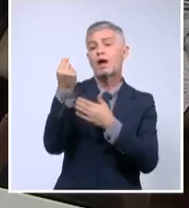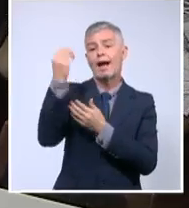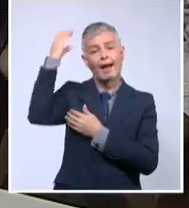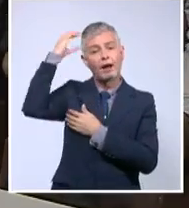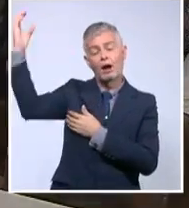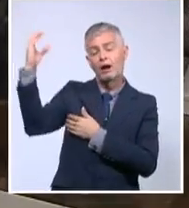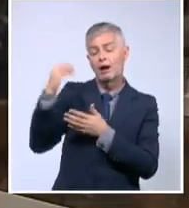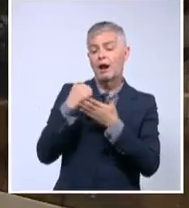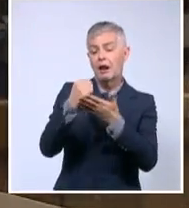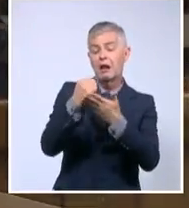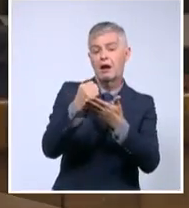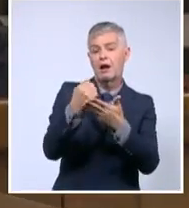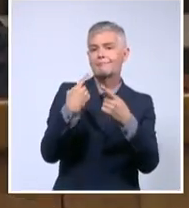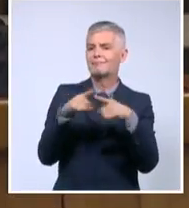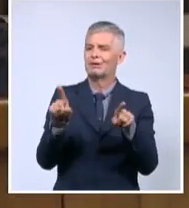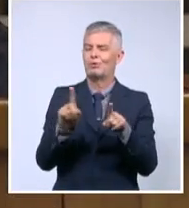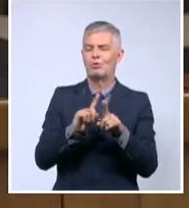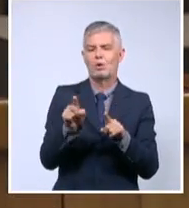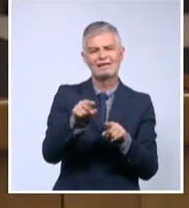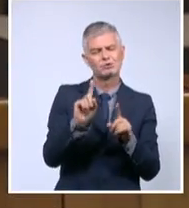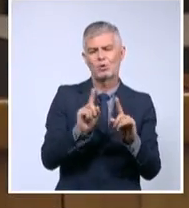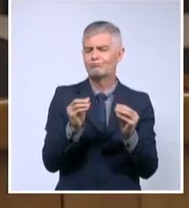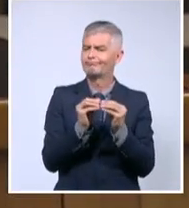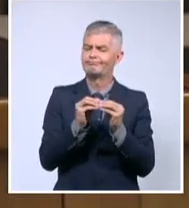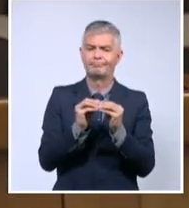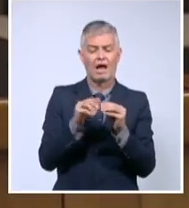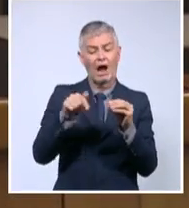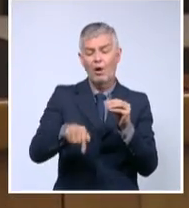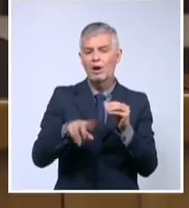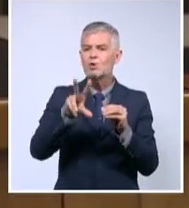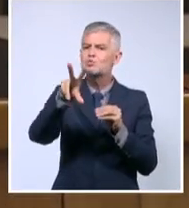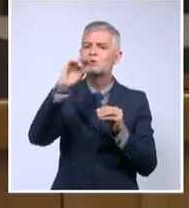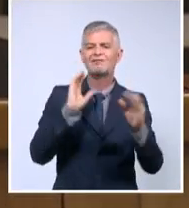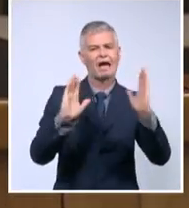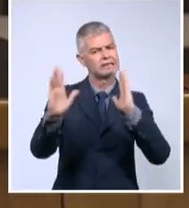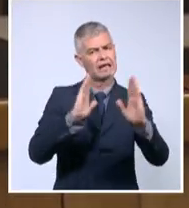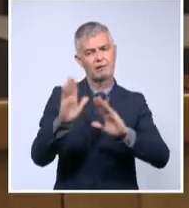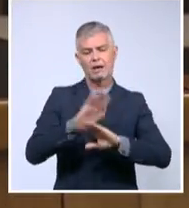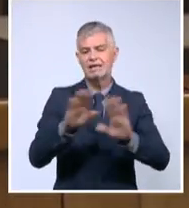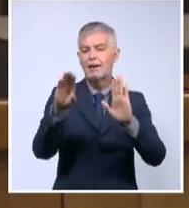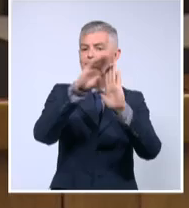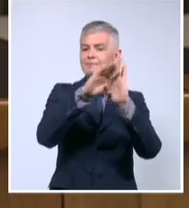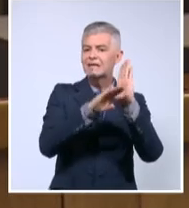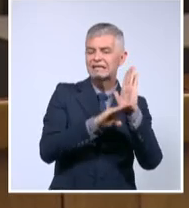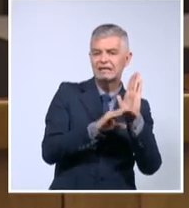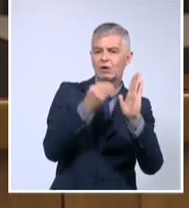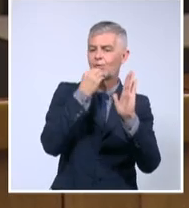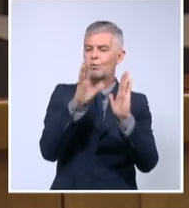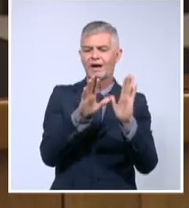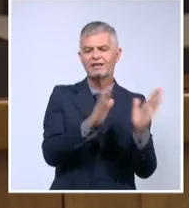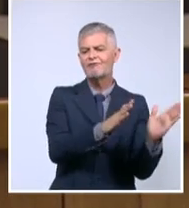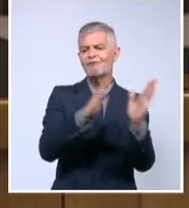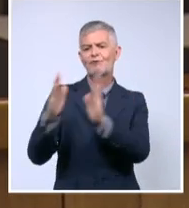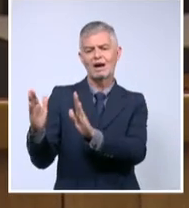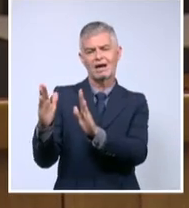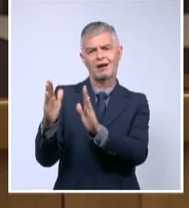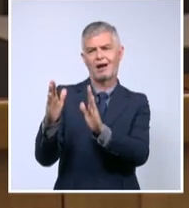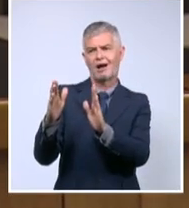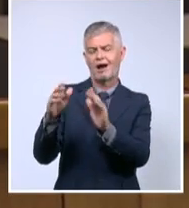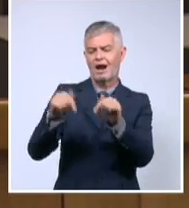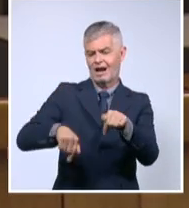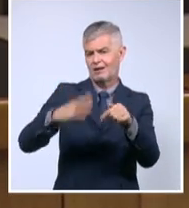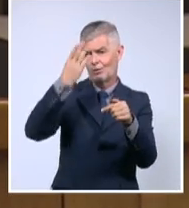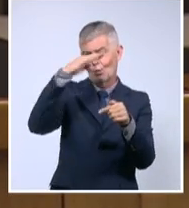consumen, pero en el ordenamiento monetario ninguna medida puede verse fuera del contexto económico nacional y